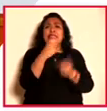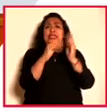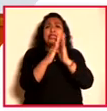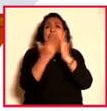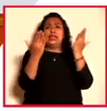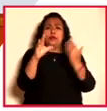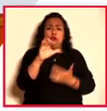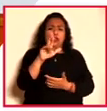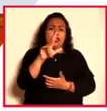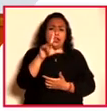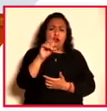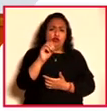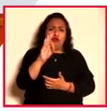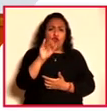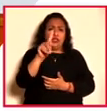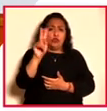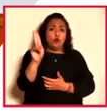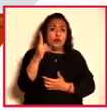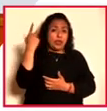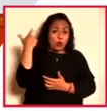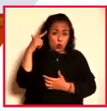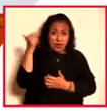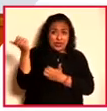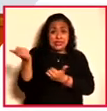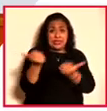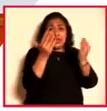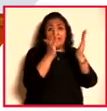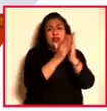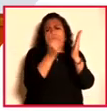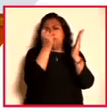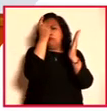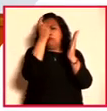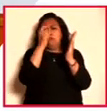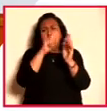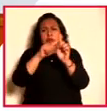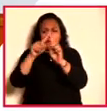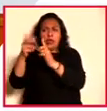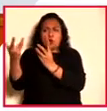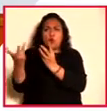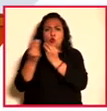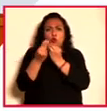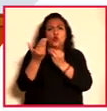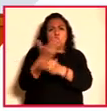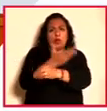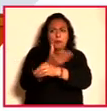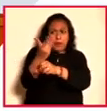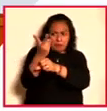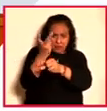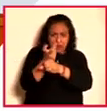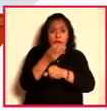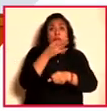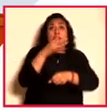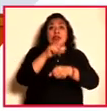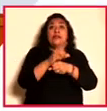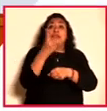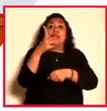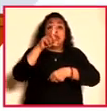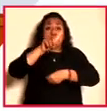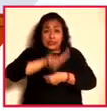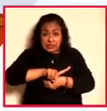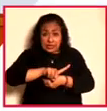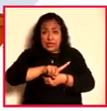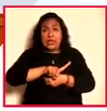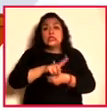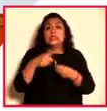Guadalajara va a llevar los libros de todos los autores que nos van a acompañar. Entonces, es un festival de 3 días de